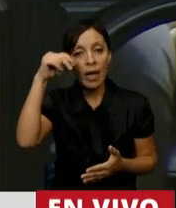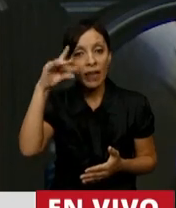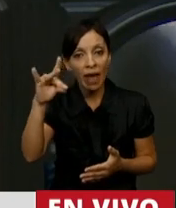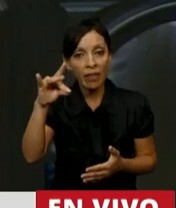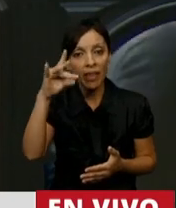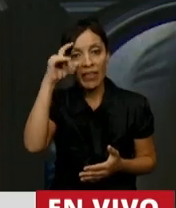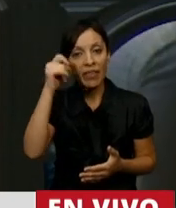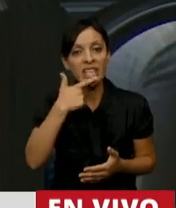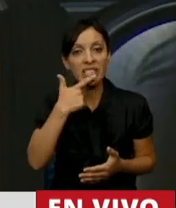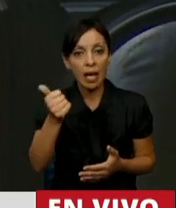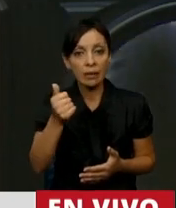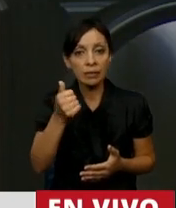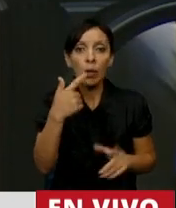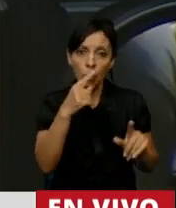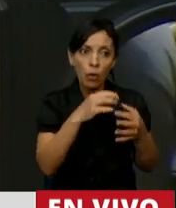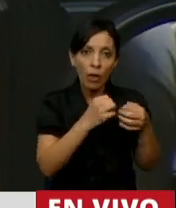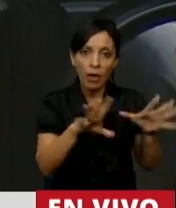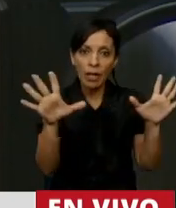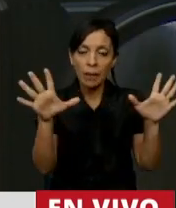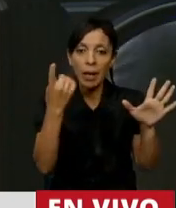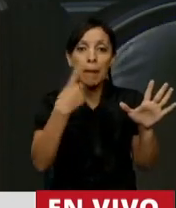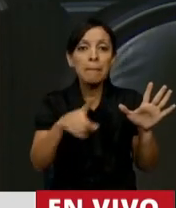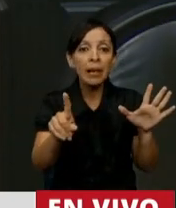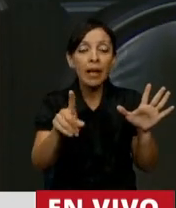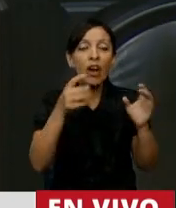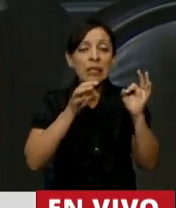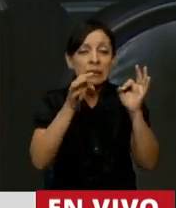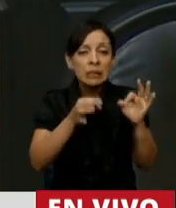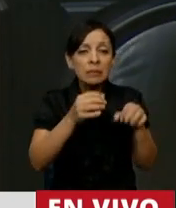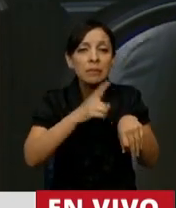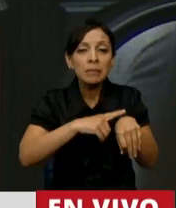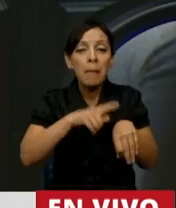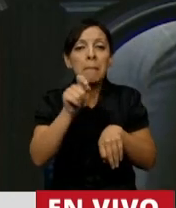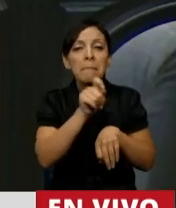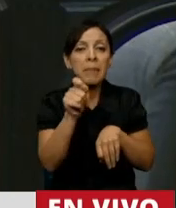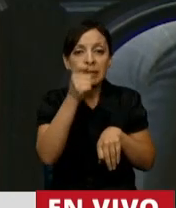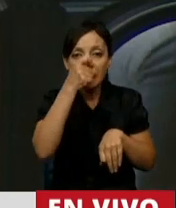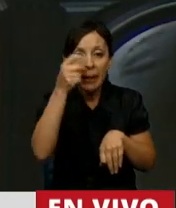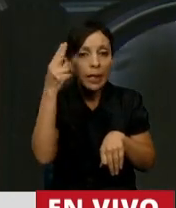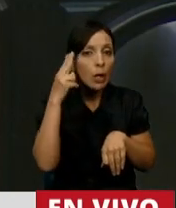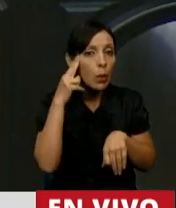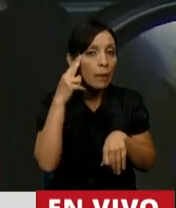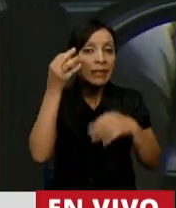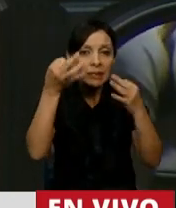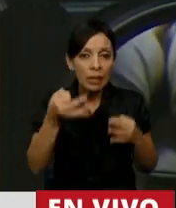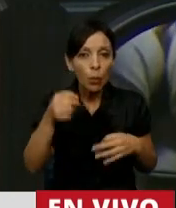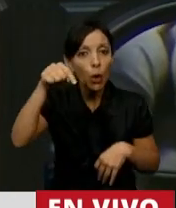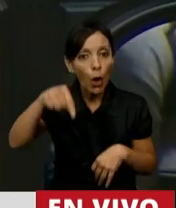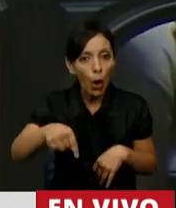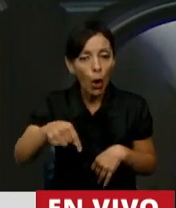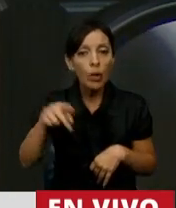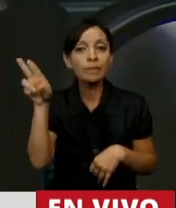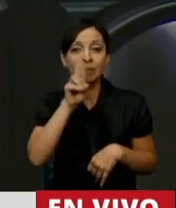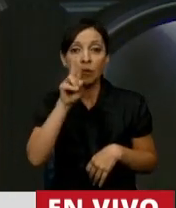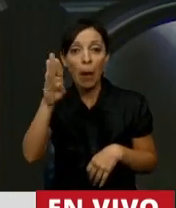pudo sacar pero al mes 29 al mes 29 hoy seguramente belén está con las